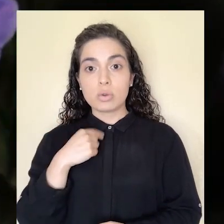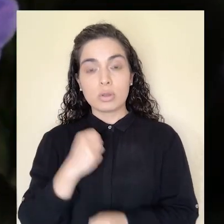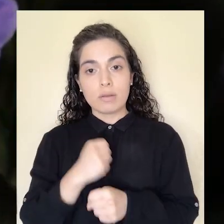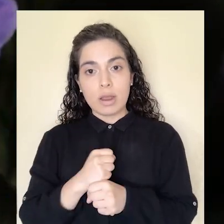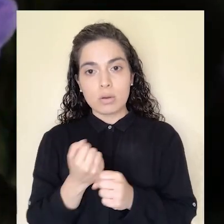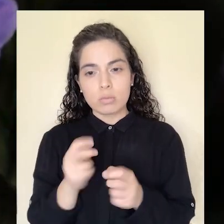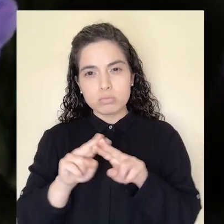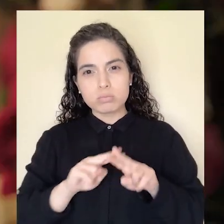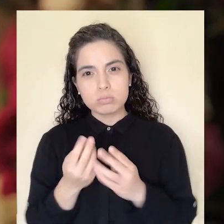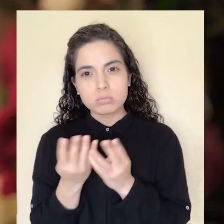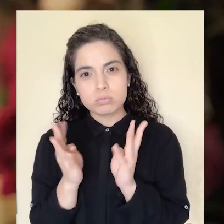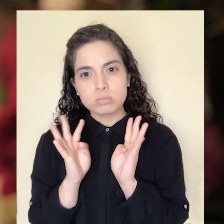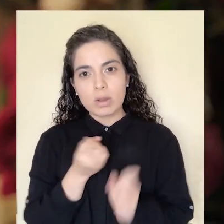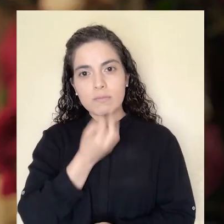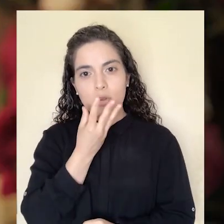artesanales.